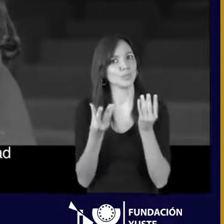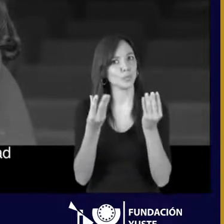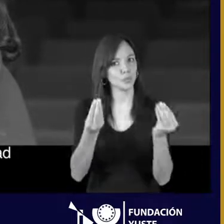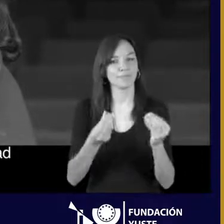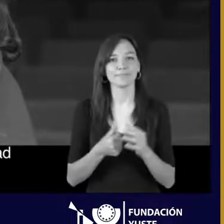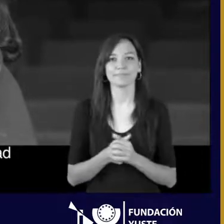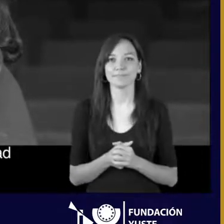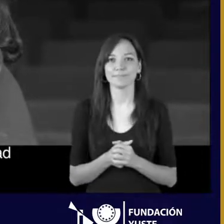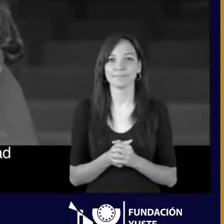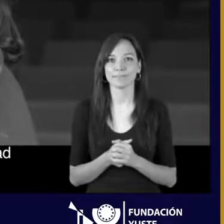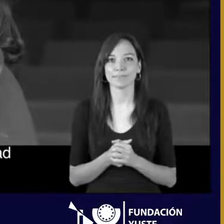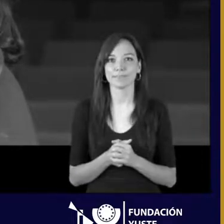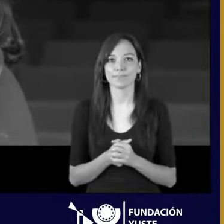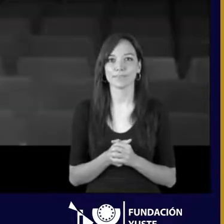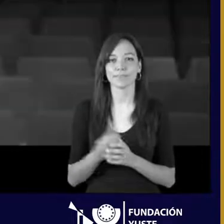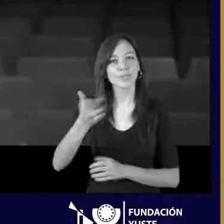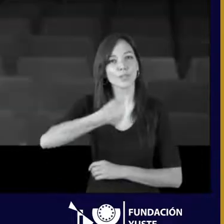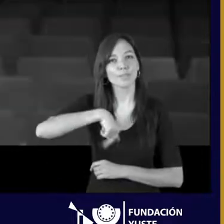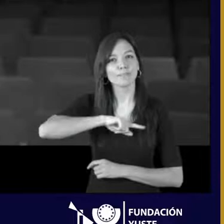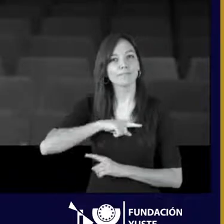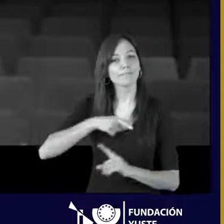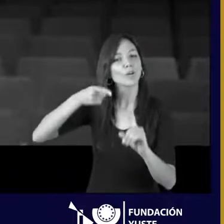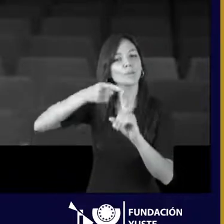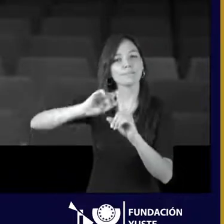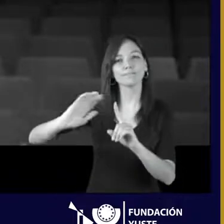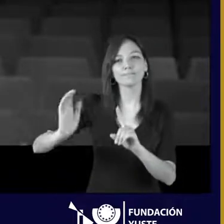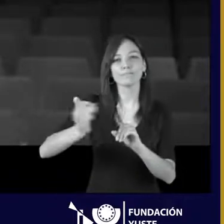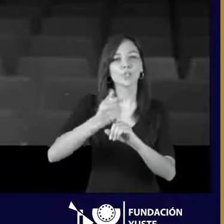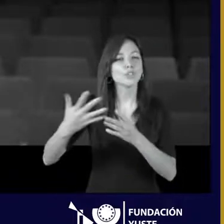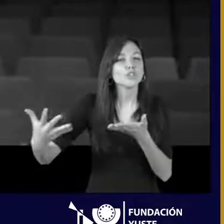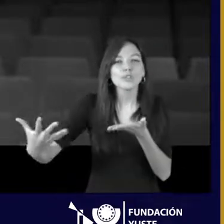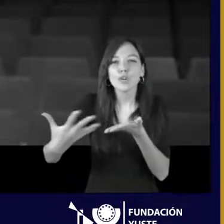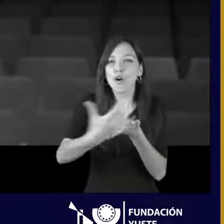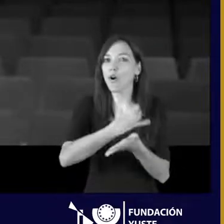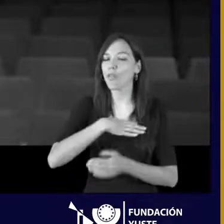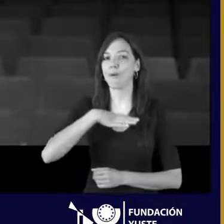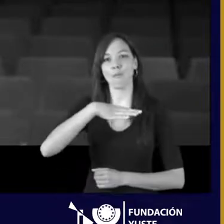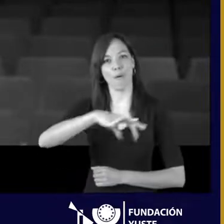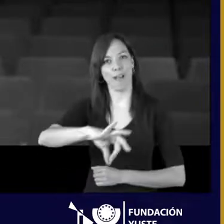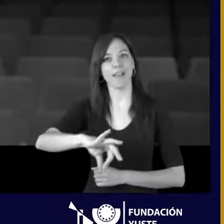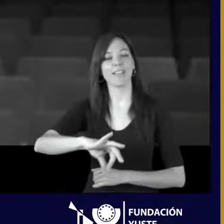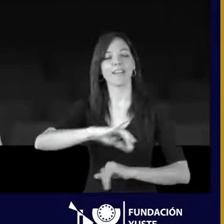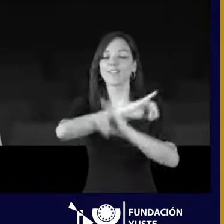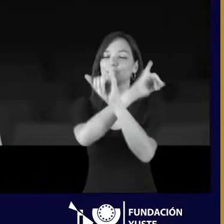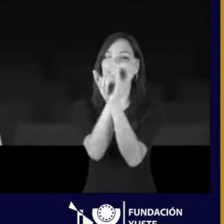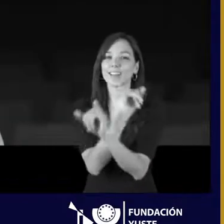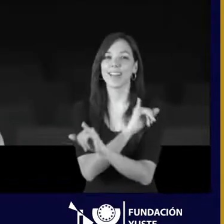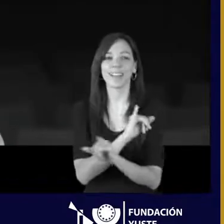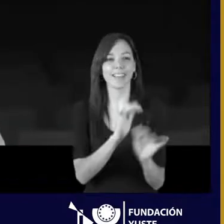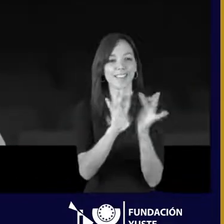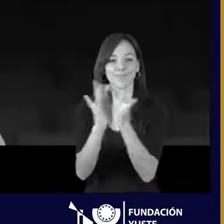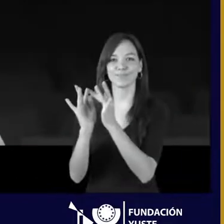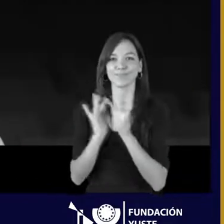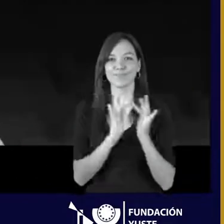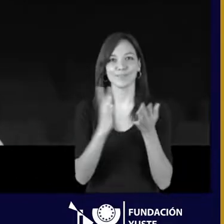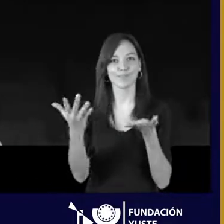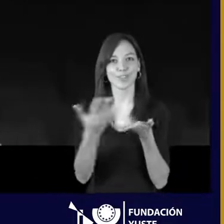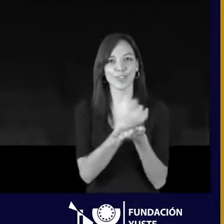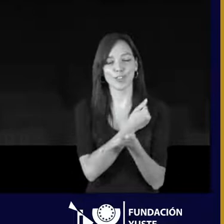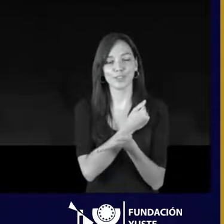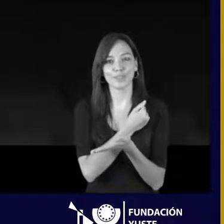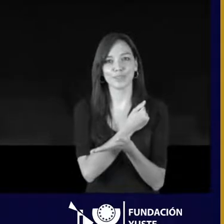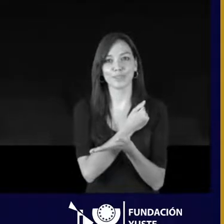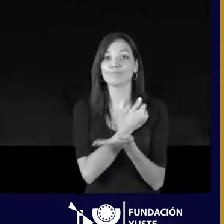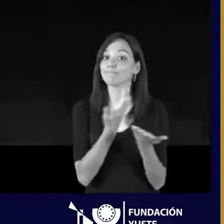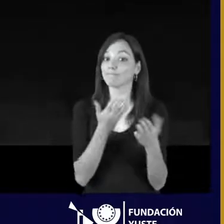capacidad cambia mucho que sea todo posible feliz